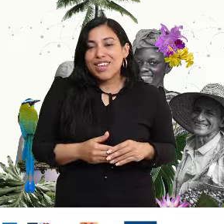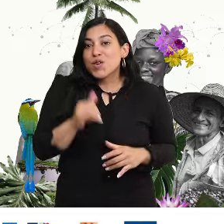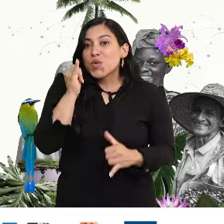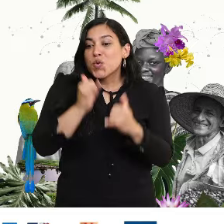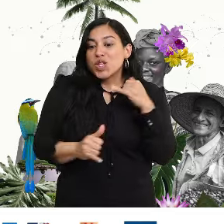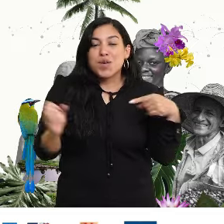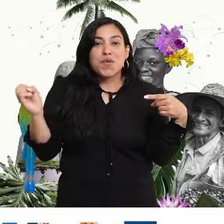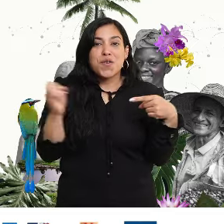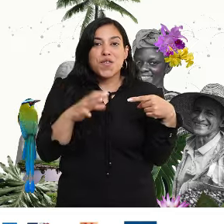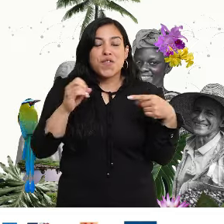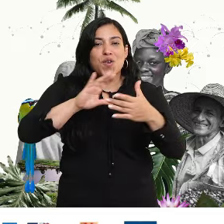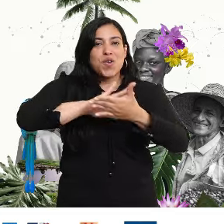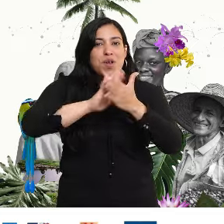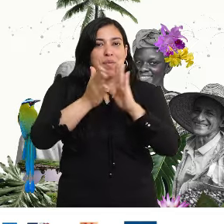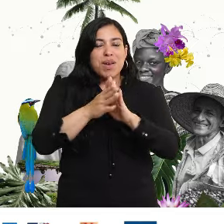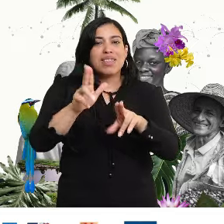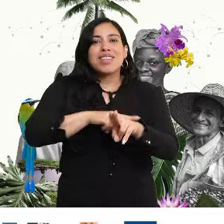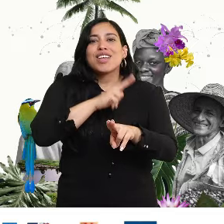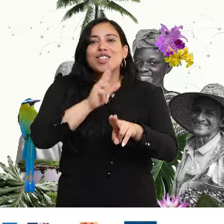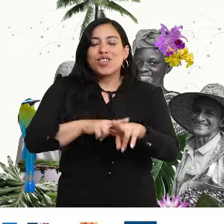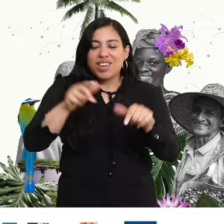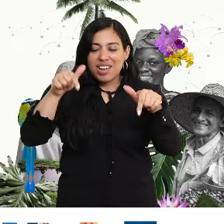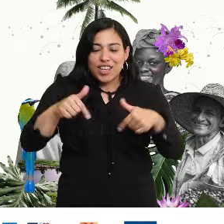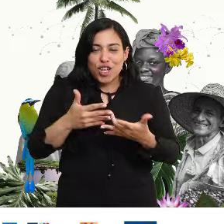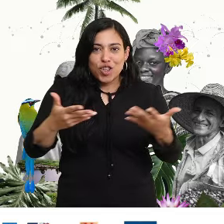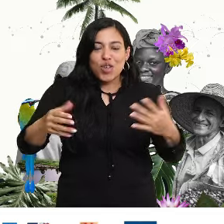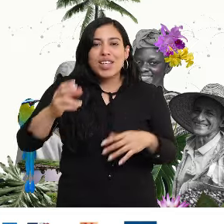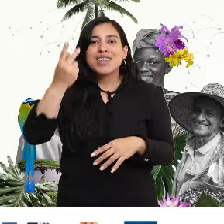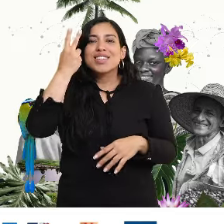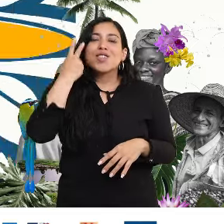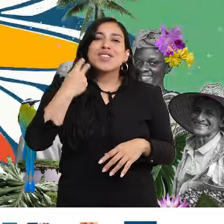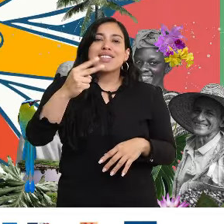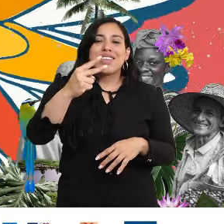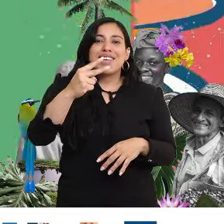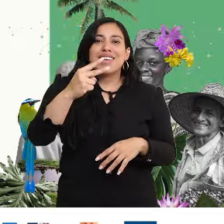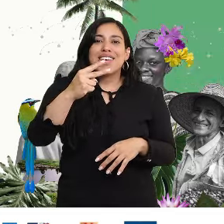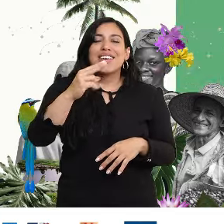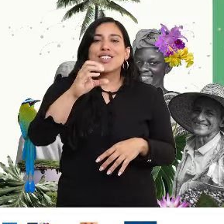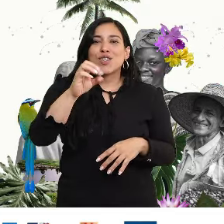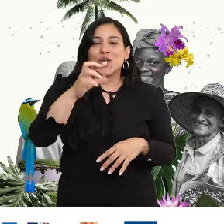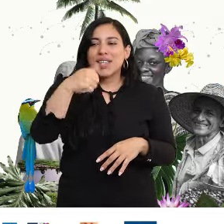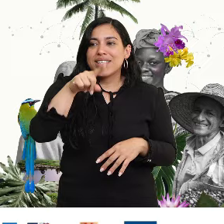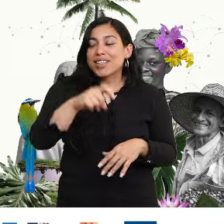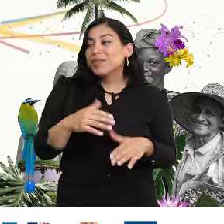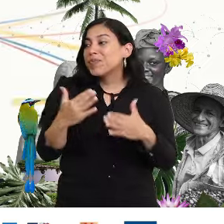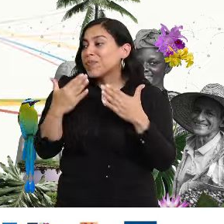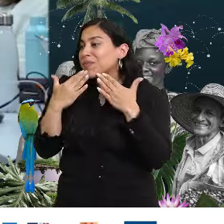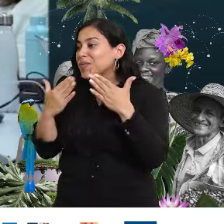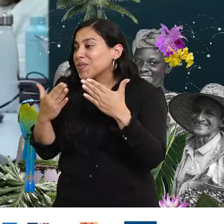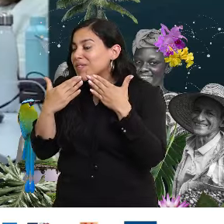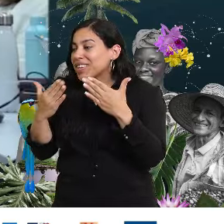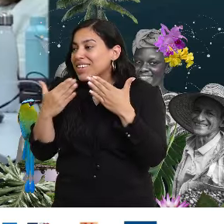foro de paz con la naturaleza, ya aquí desde el segundo día de la COP16. No, pues muchísimas gracias a este